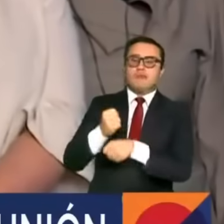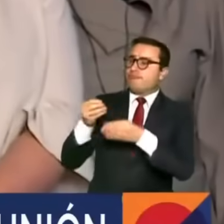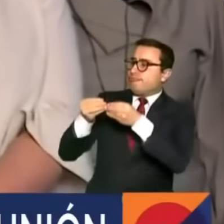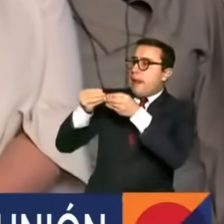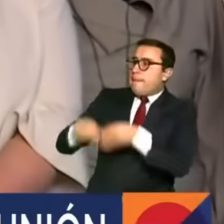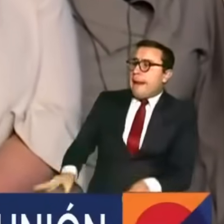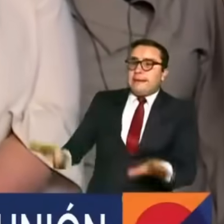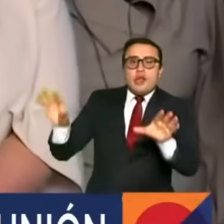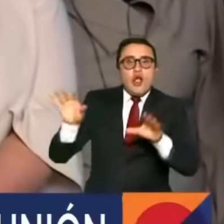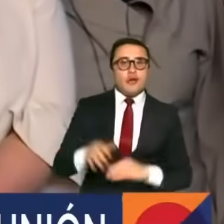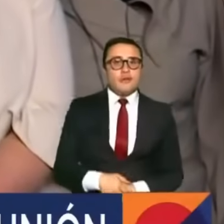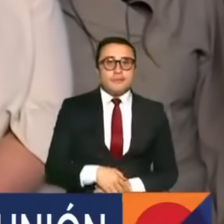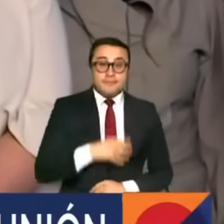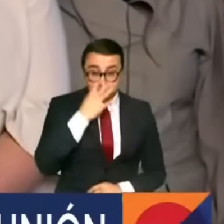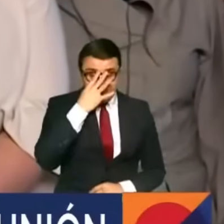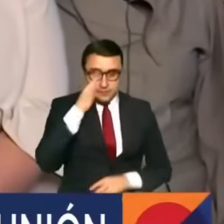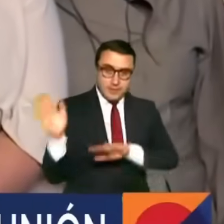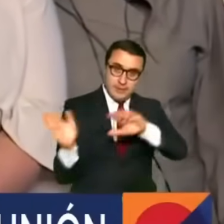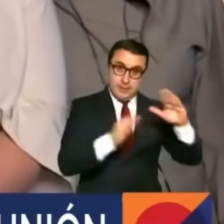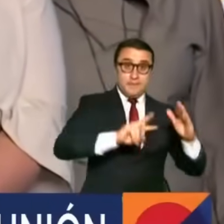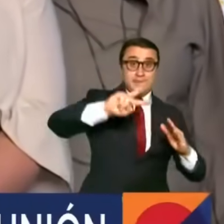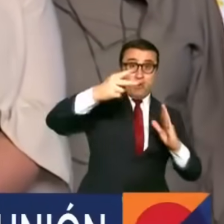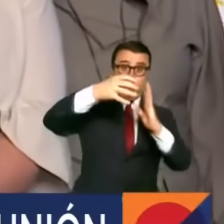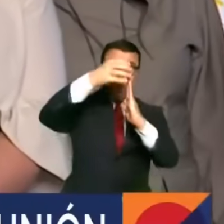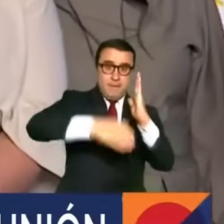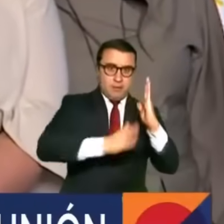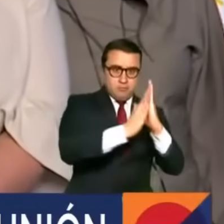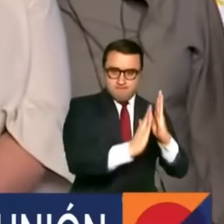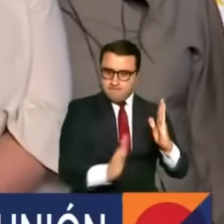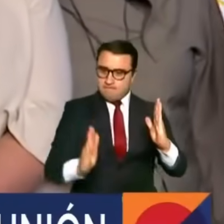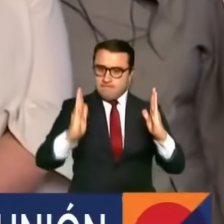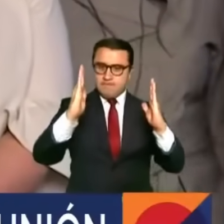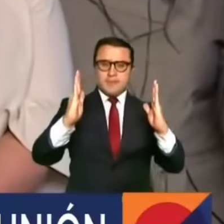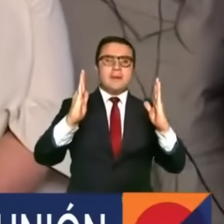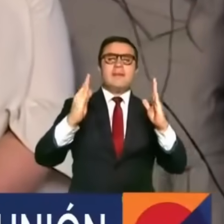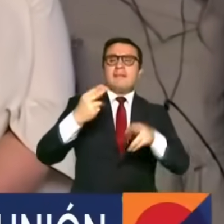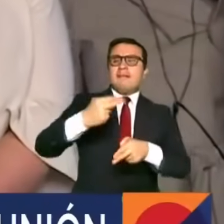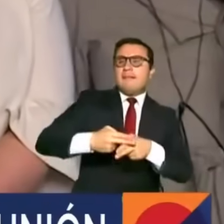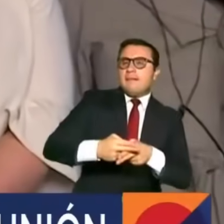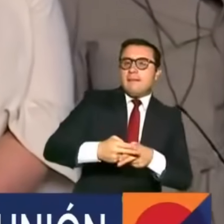El segundo gran capítulo de los acuerdos de paz lo podemos denominar la verdad.